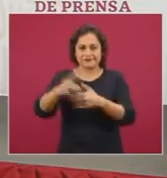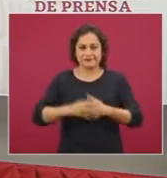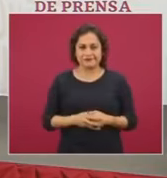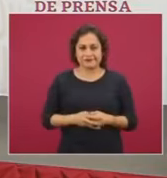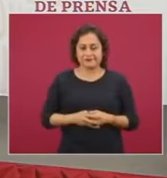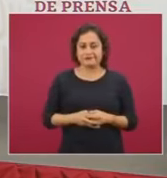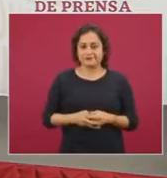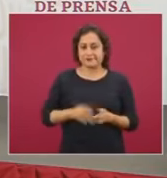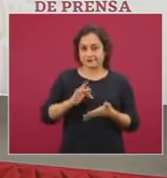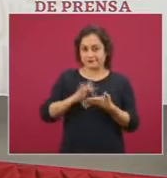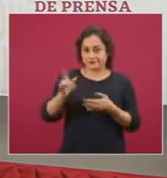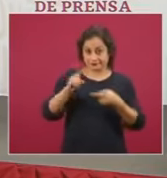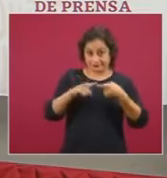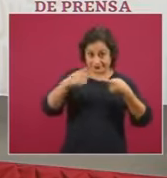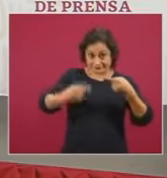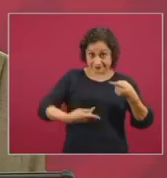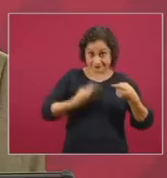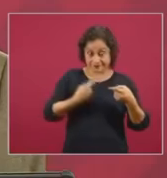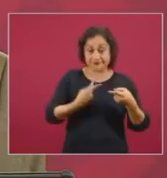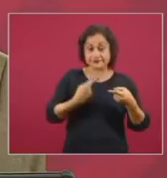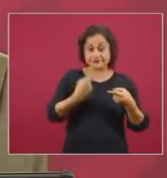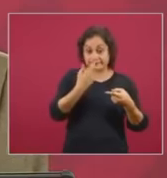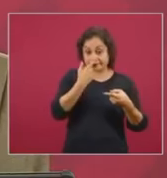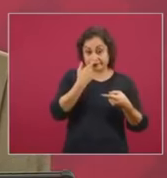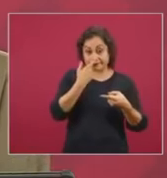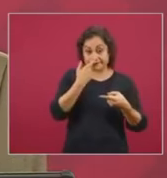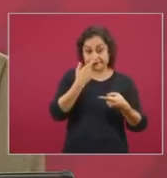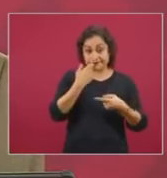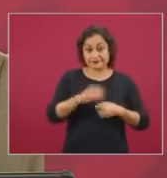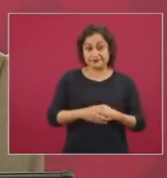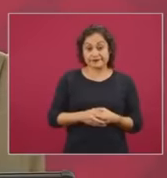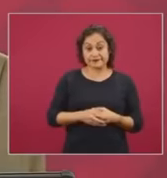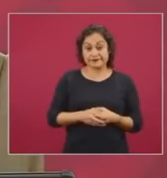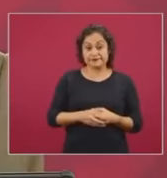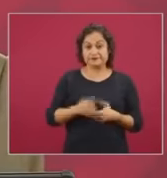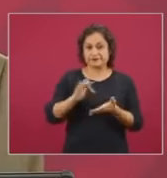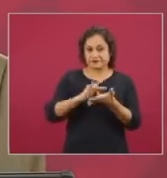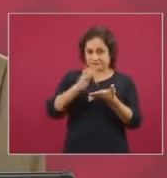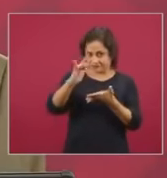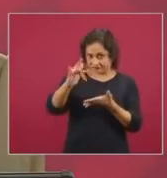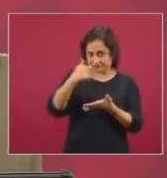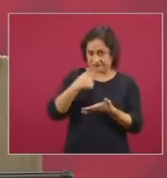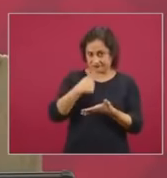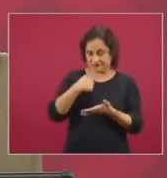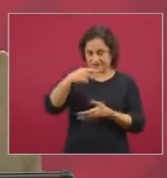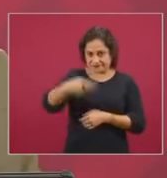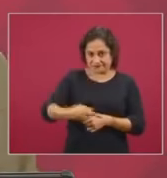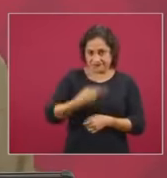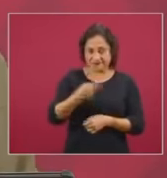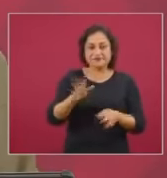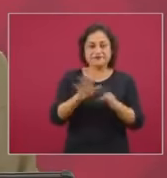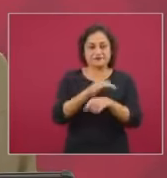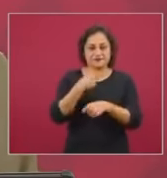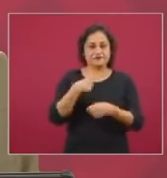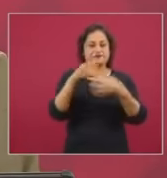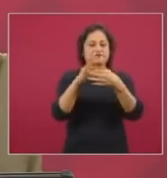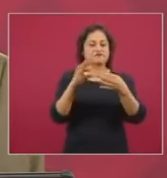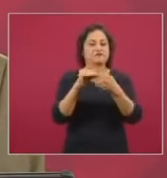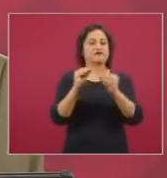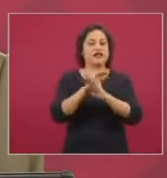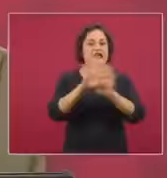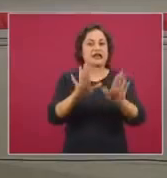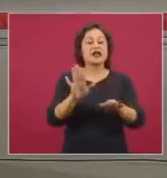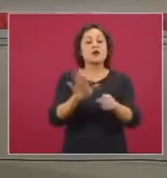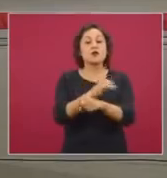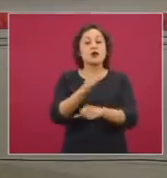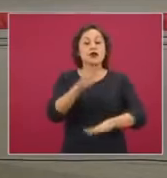Gracias. A ver, de la primera pregunta, me sirve, gracias por preguntarla, porque quiero aclarar algunas cosas, ¿no? Porque a veces el